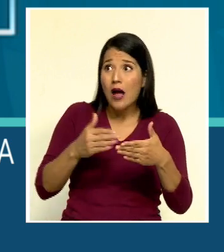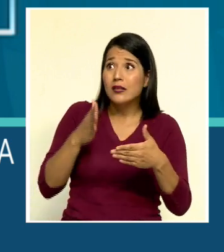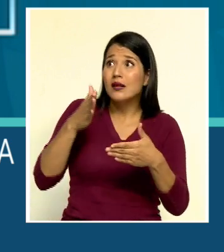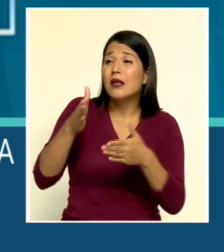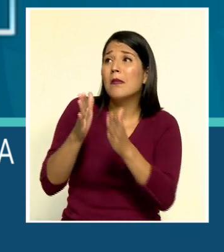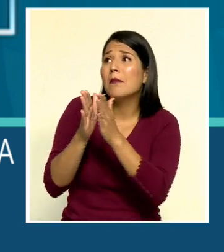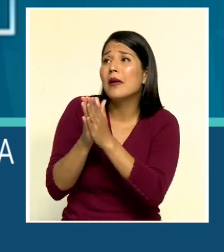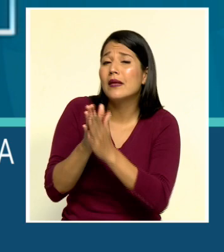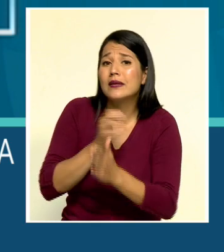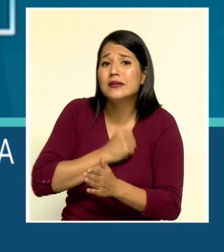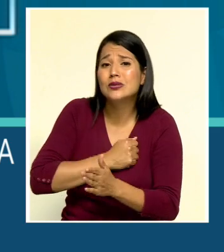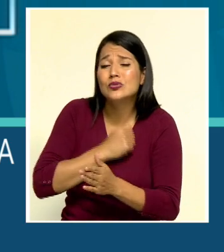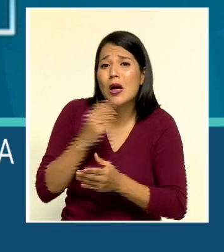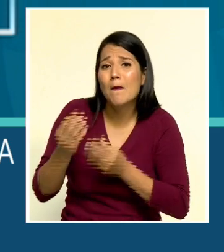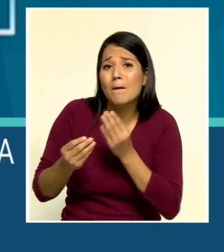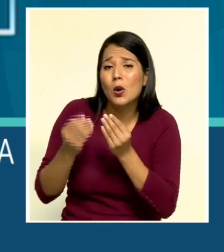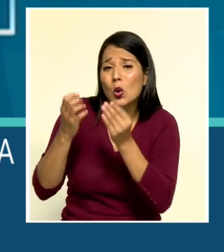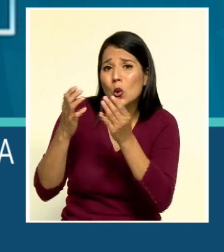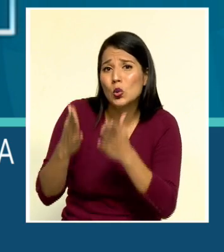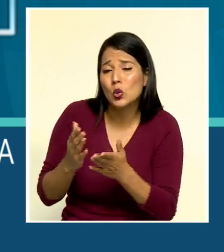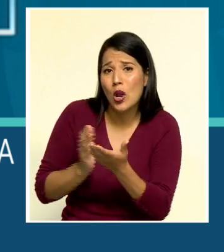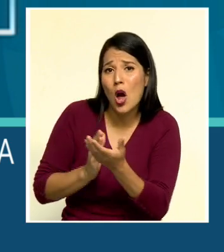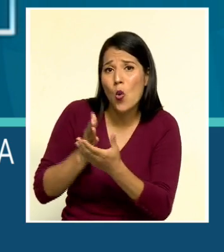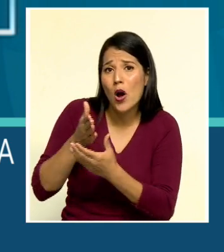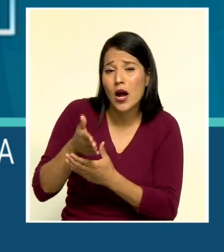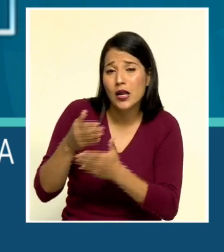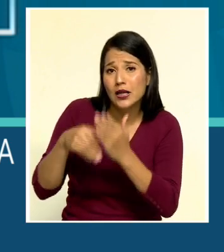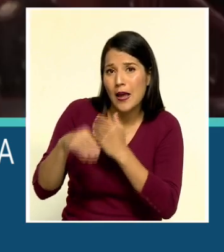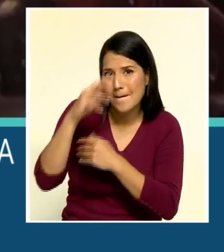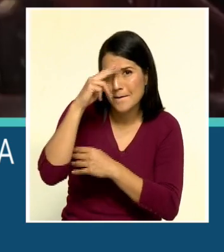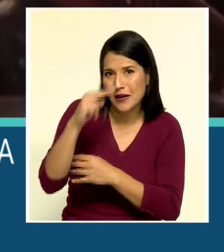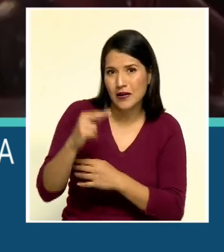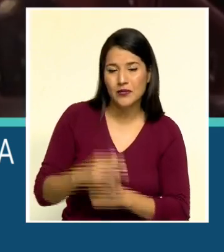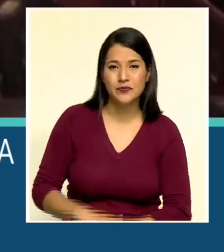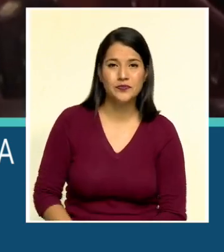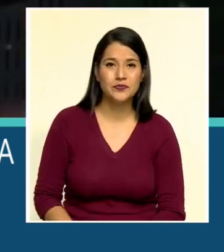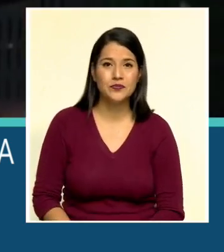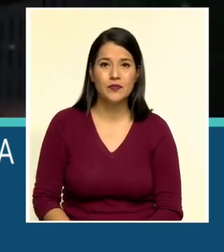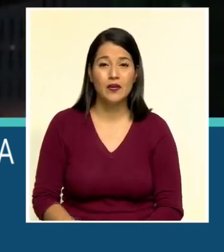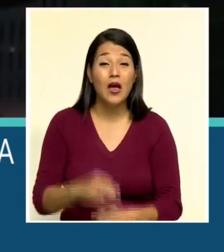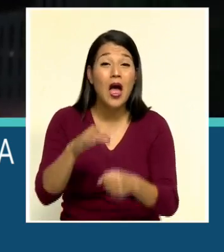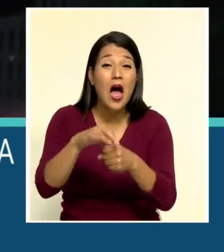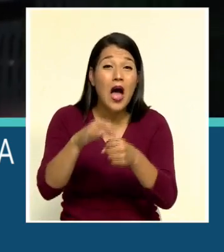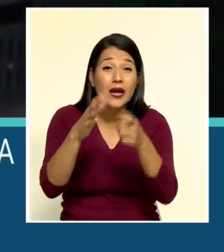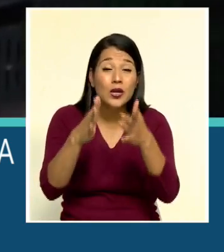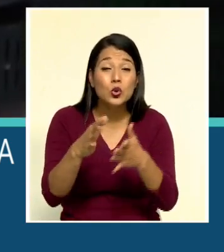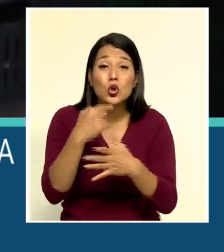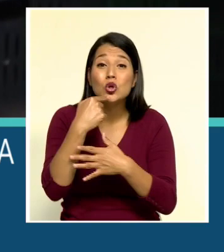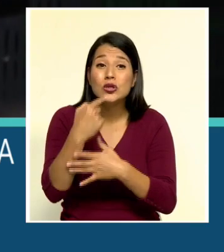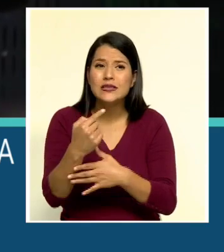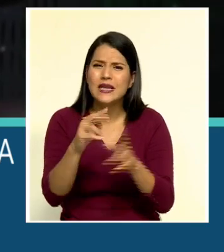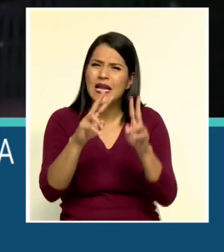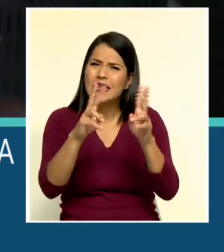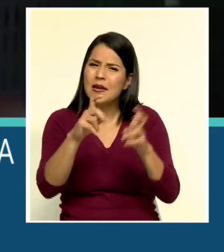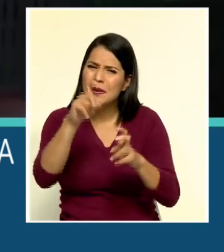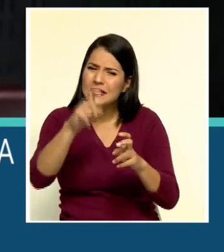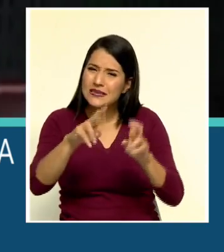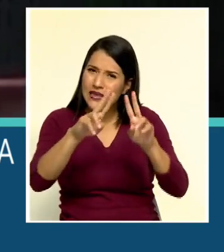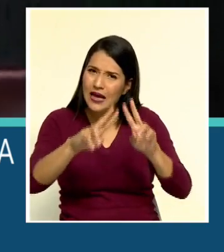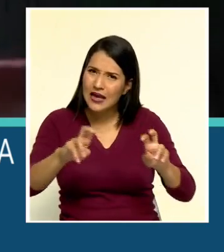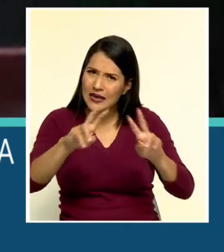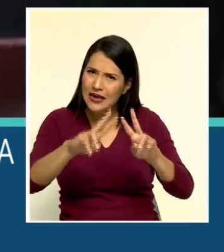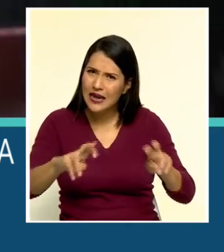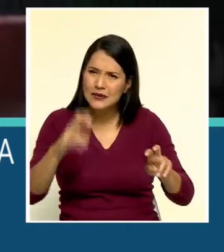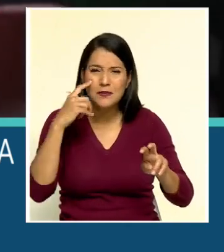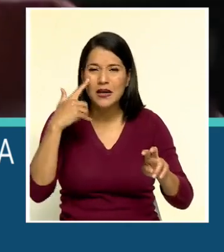los productores de aguacate mexicanos. Los agricultores aseguran que el tema requiere de un análisis con el